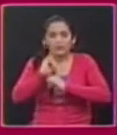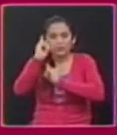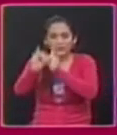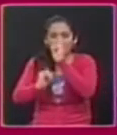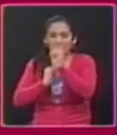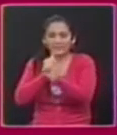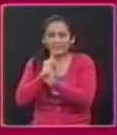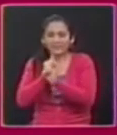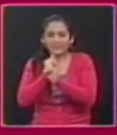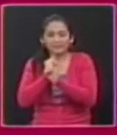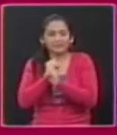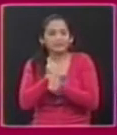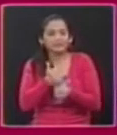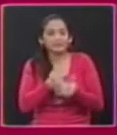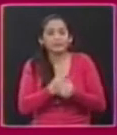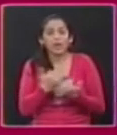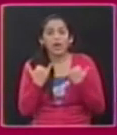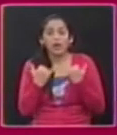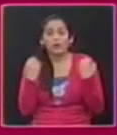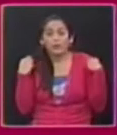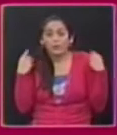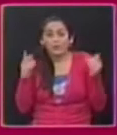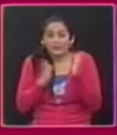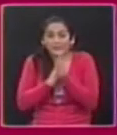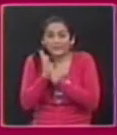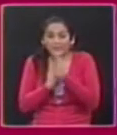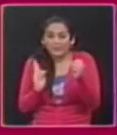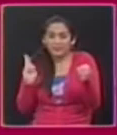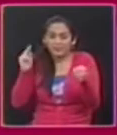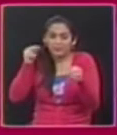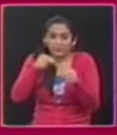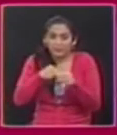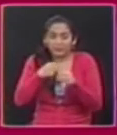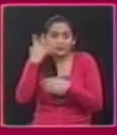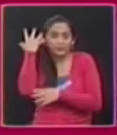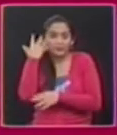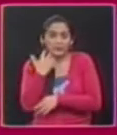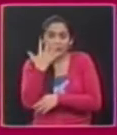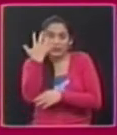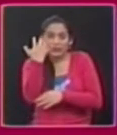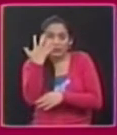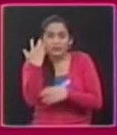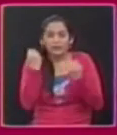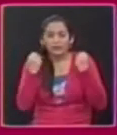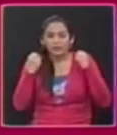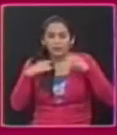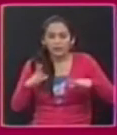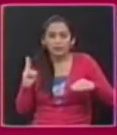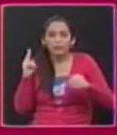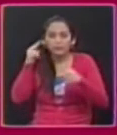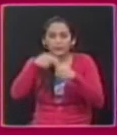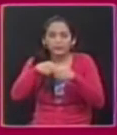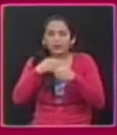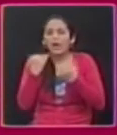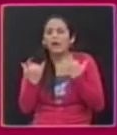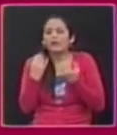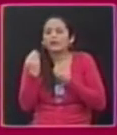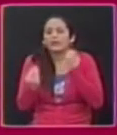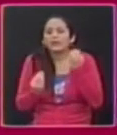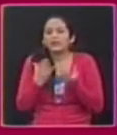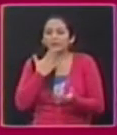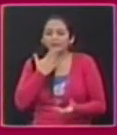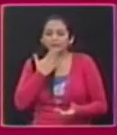que tienen la oportunidad hasta el 15 de septiembre las personas o empresas que quieran participar. ¿Qué deben hacer? Bueno, en este momento